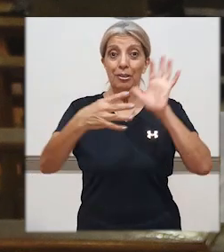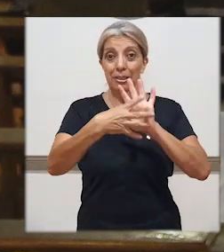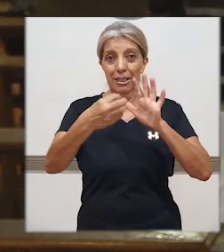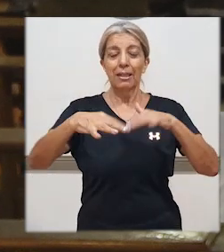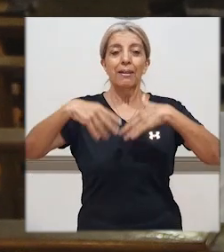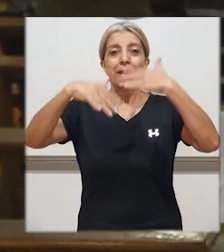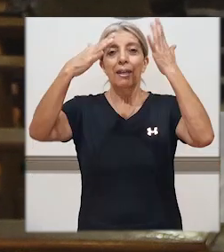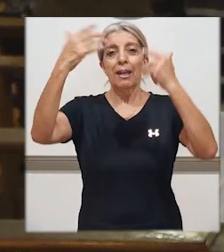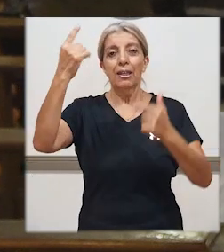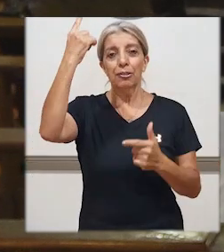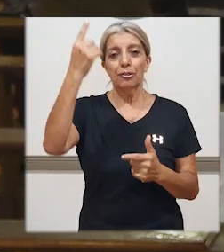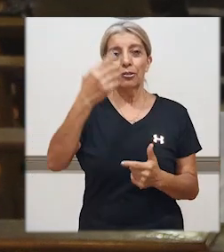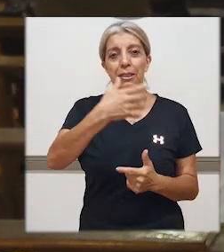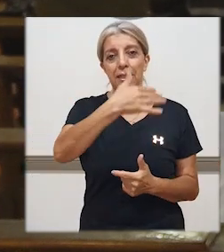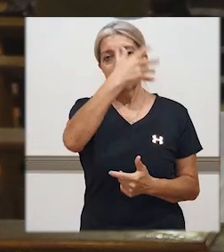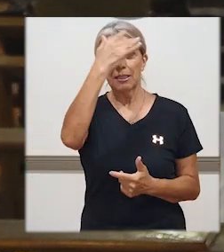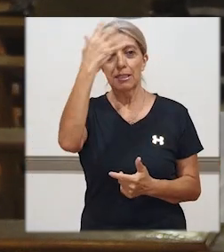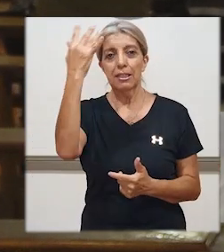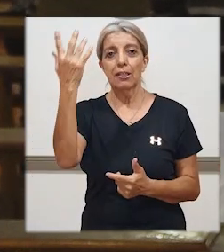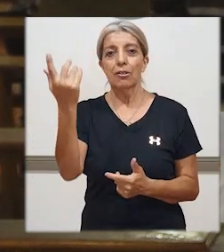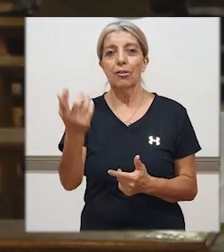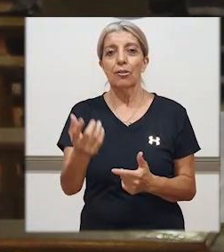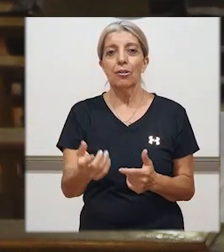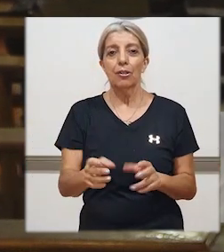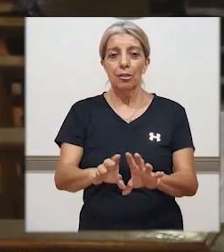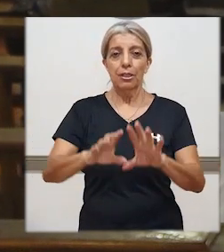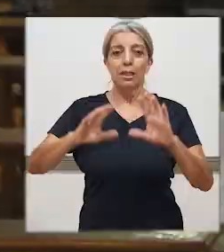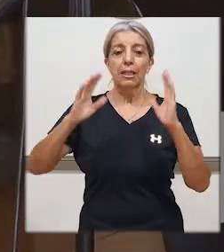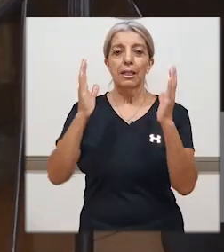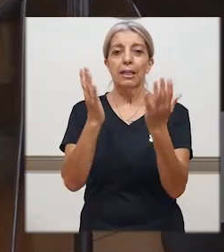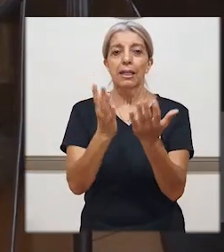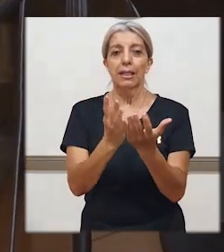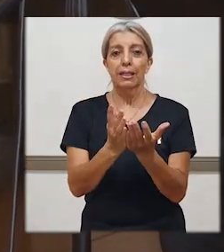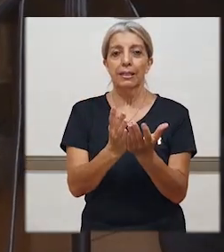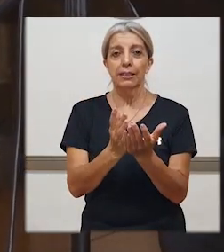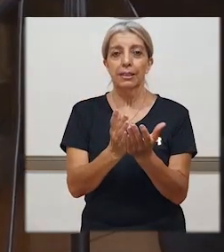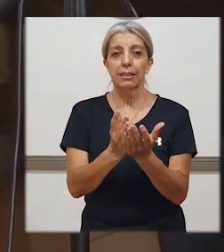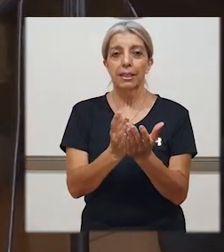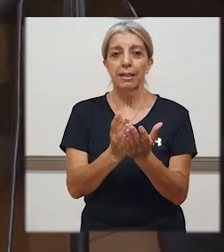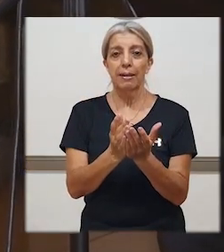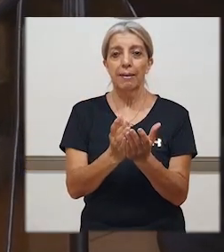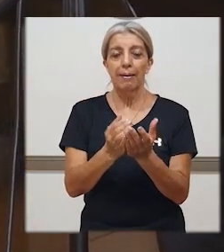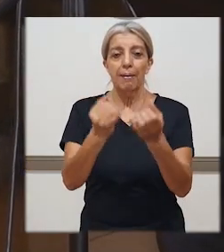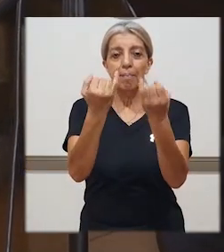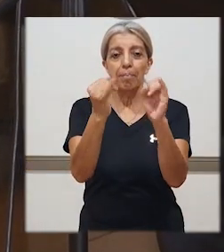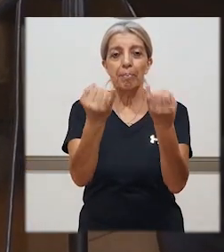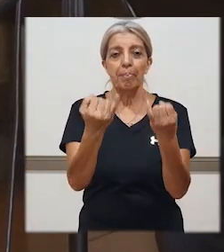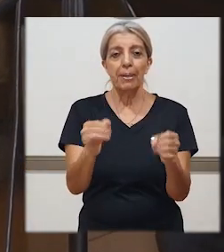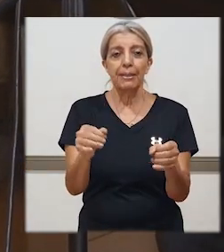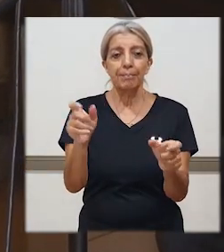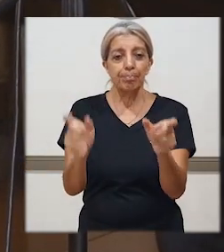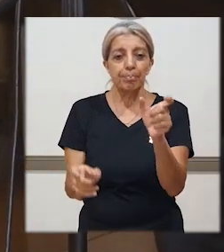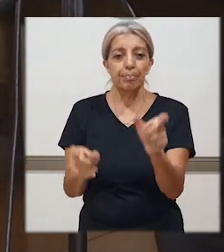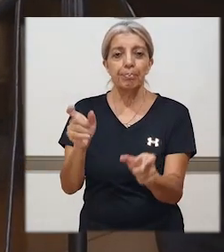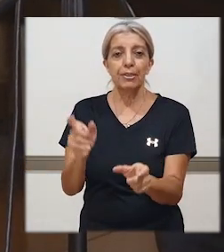Gloria, gloria a Dios en el cielo y en la tierra,